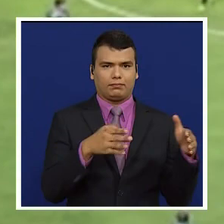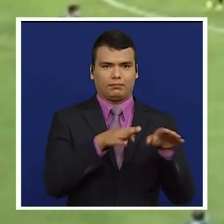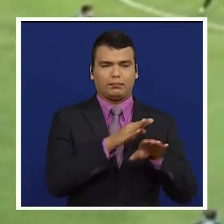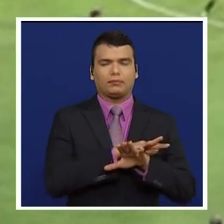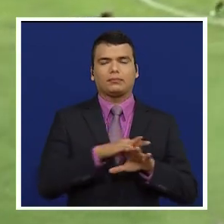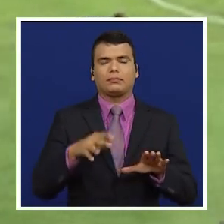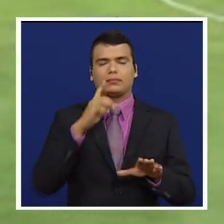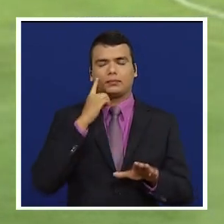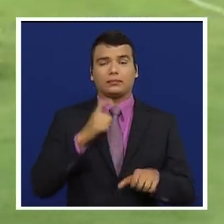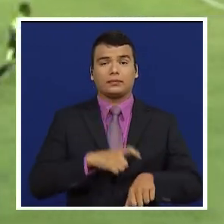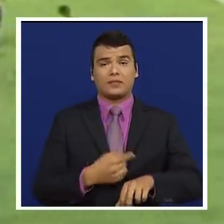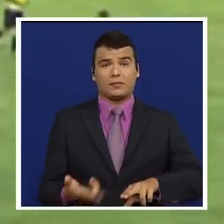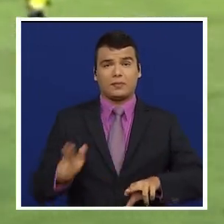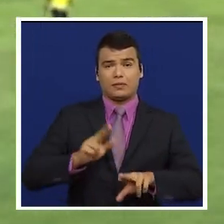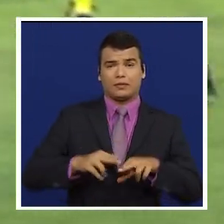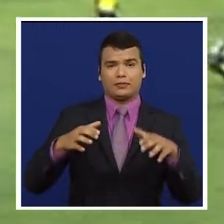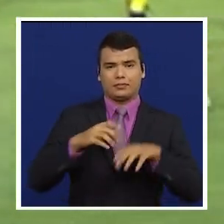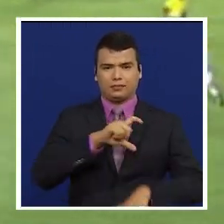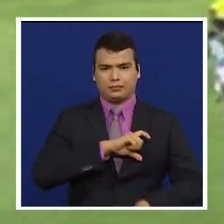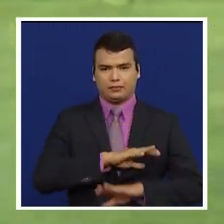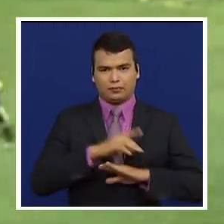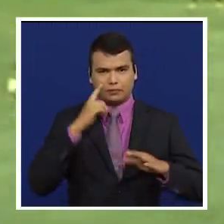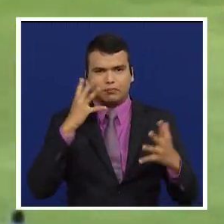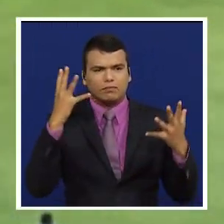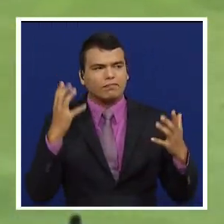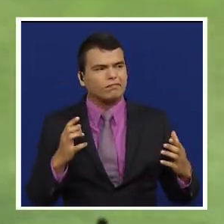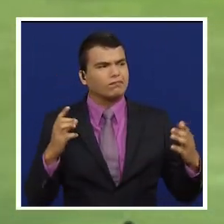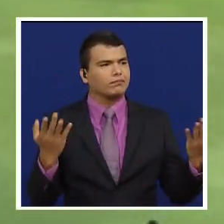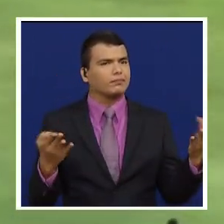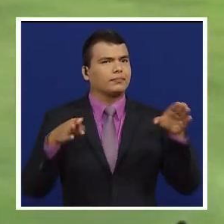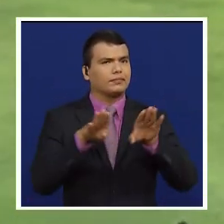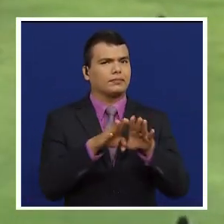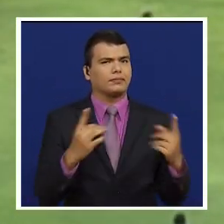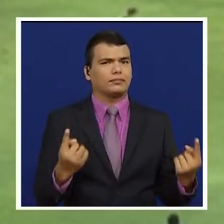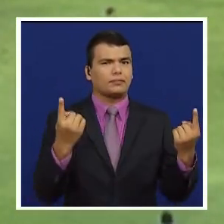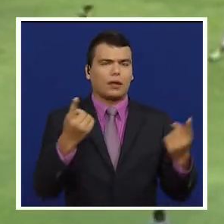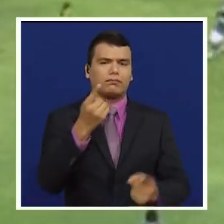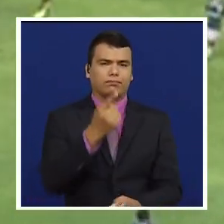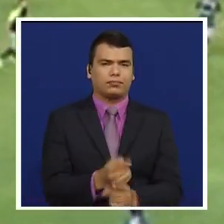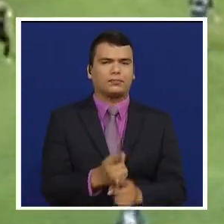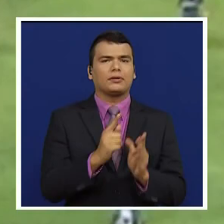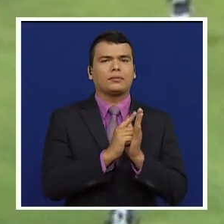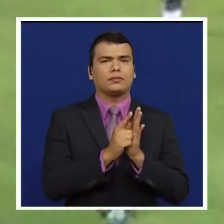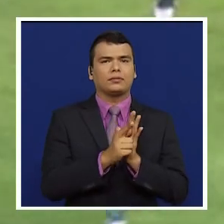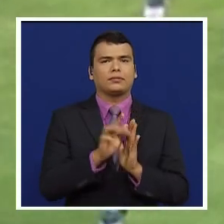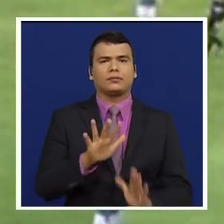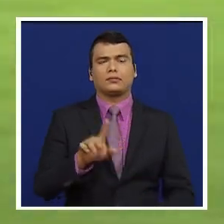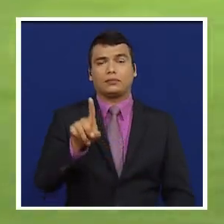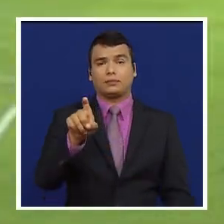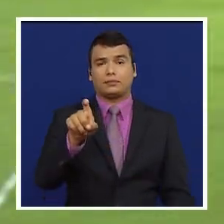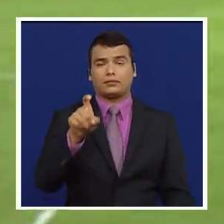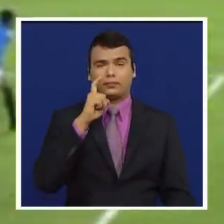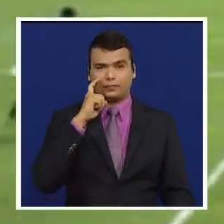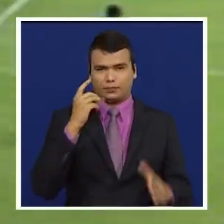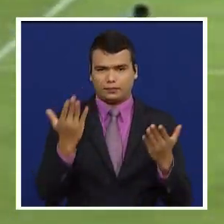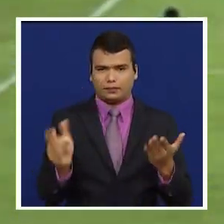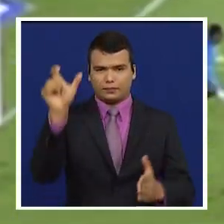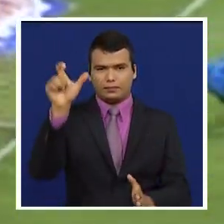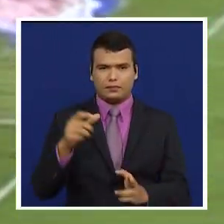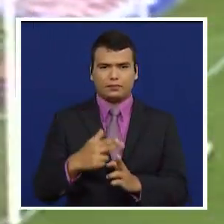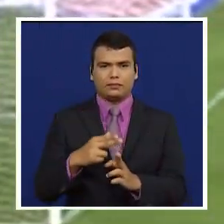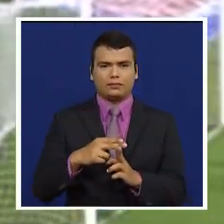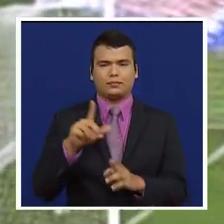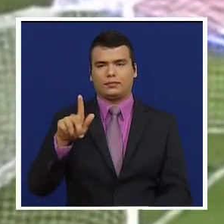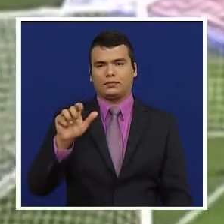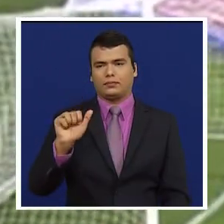los dirigidos por Mario Alberto Yepes salieron en busca del empate y lo consiguieron al minuto 56 por intermedio de